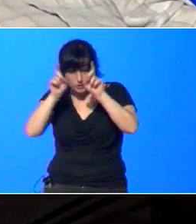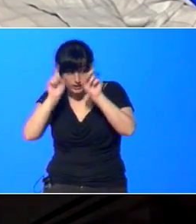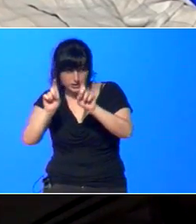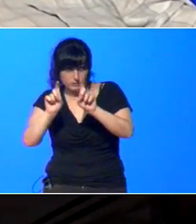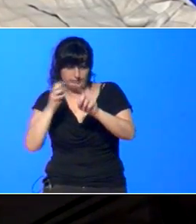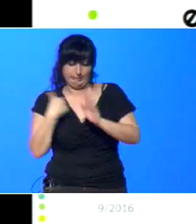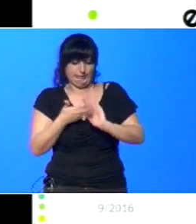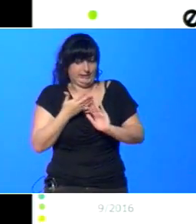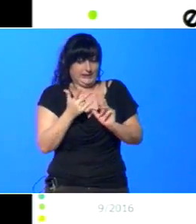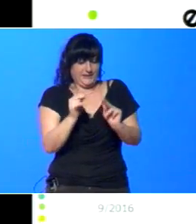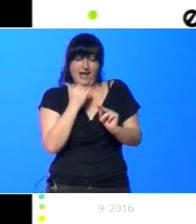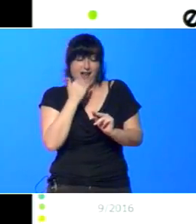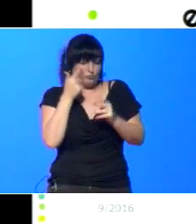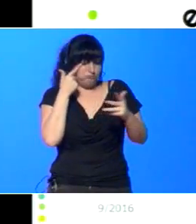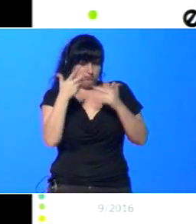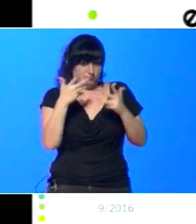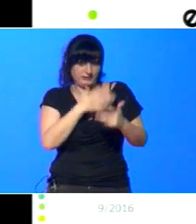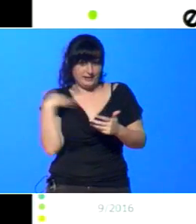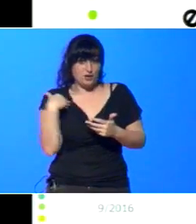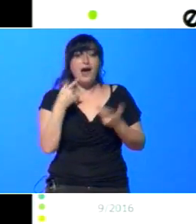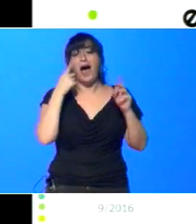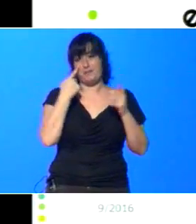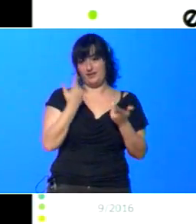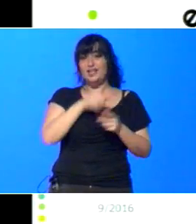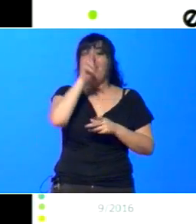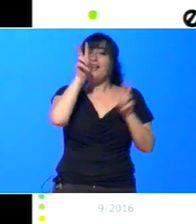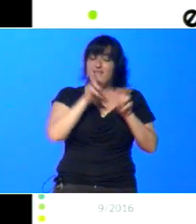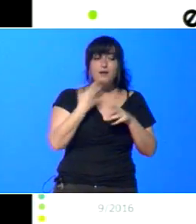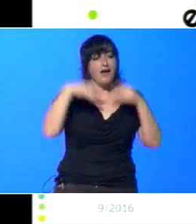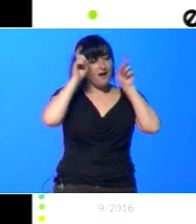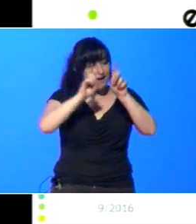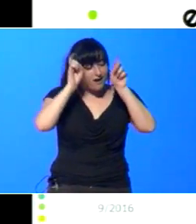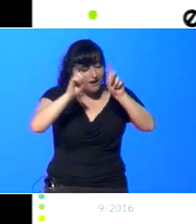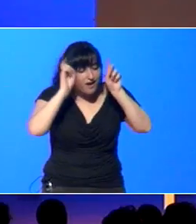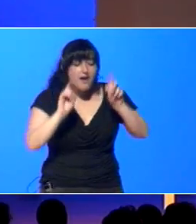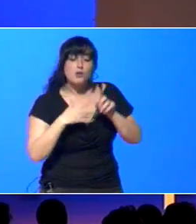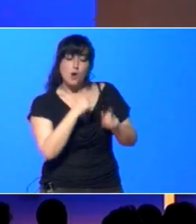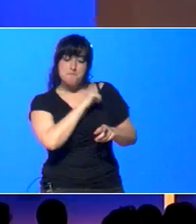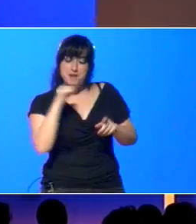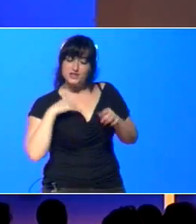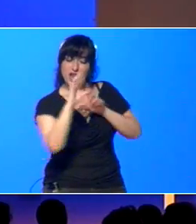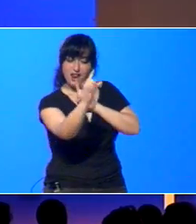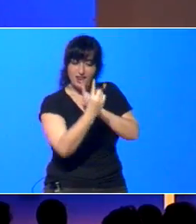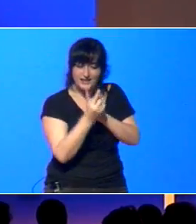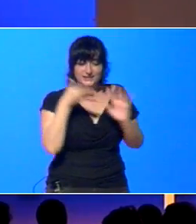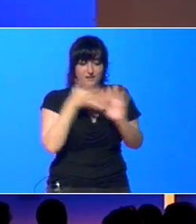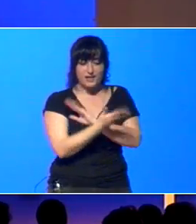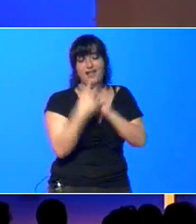resaltar que la personalización de la enseñanza no es la adaptación curricular, no es el plan de trabajo